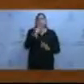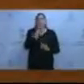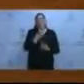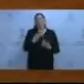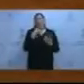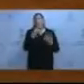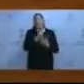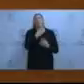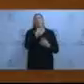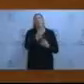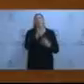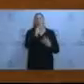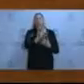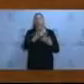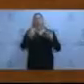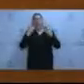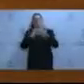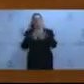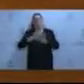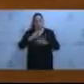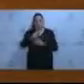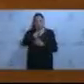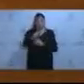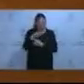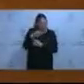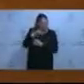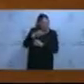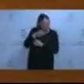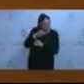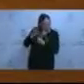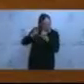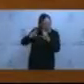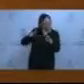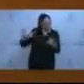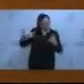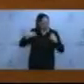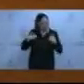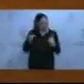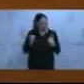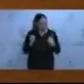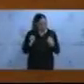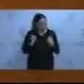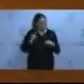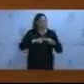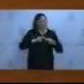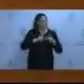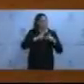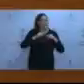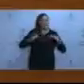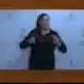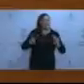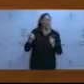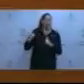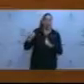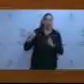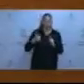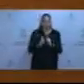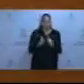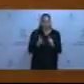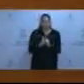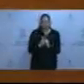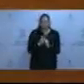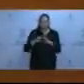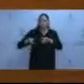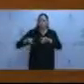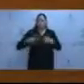bueno, 149,1 decía, no recuerdo ahora exactamente. El Principado tiene concedidos avales en 2 operaciones de suelo industrial